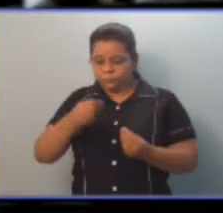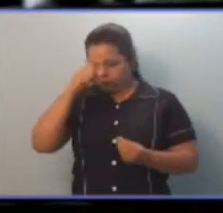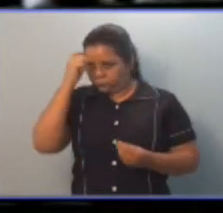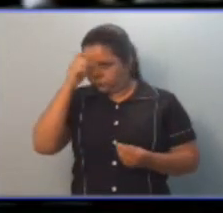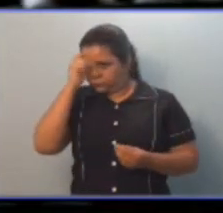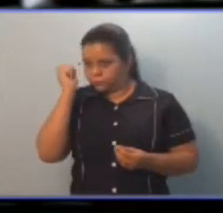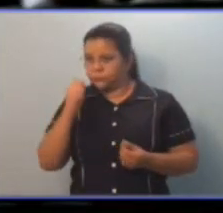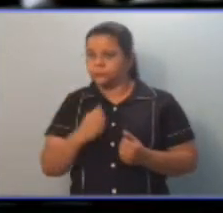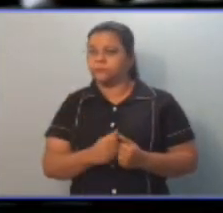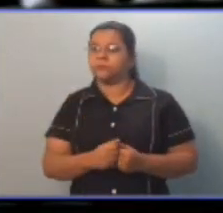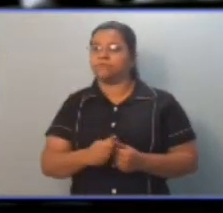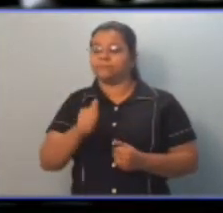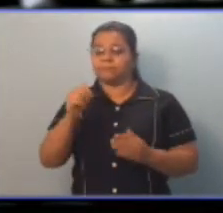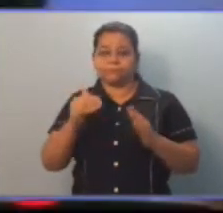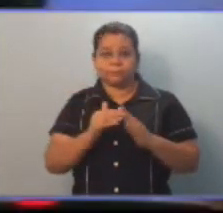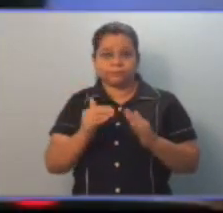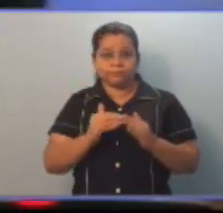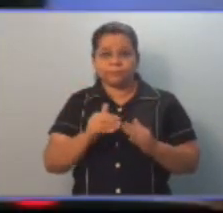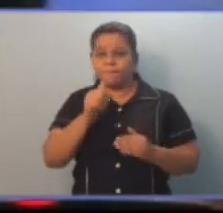son reservadas.